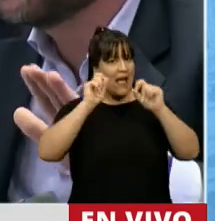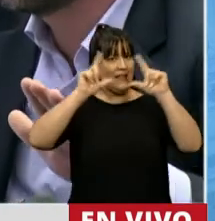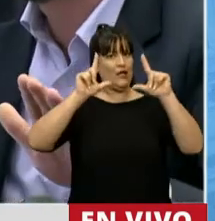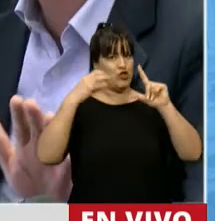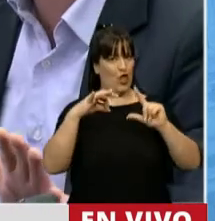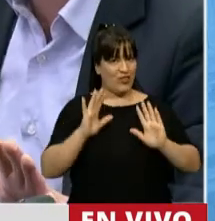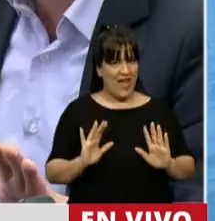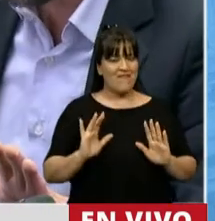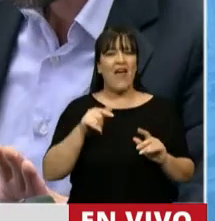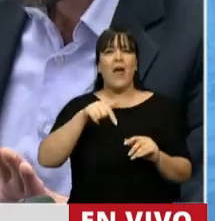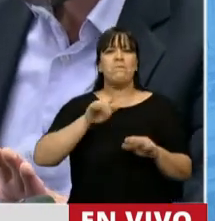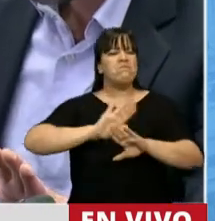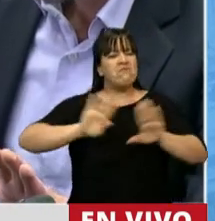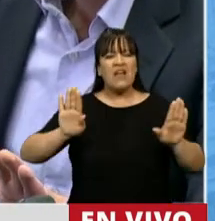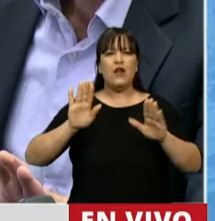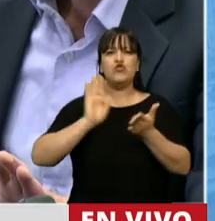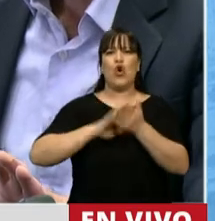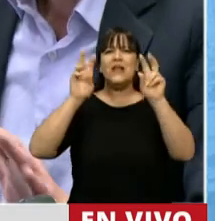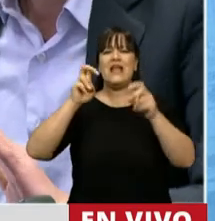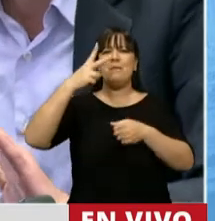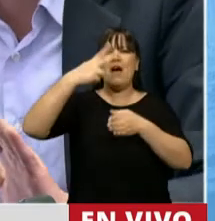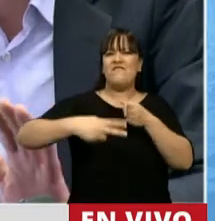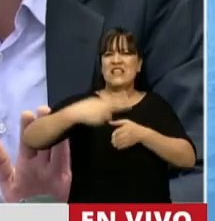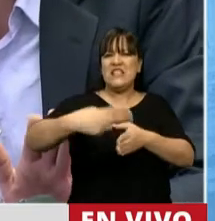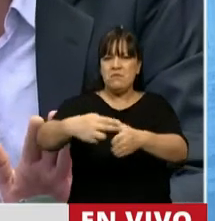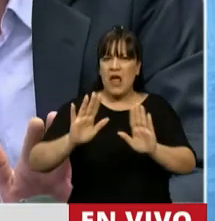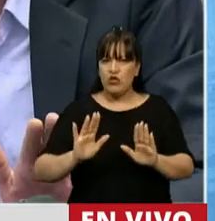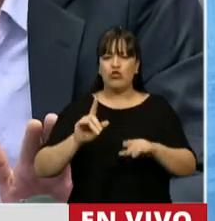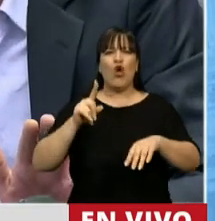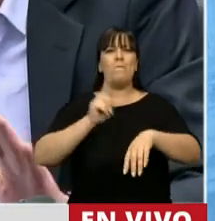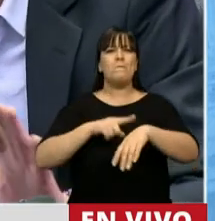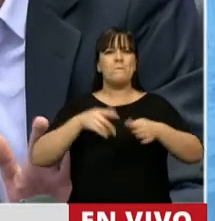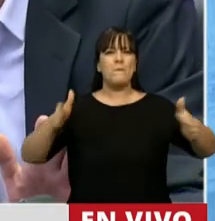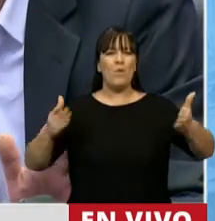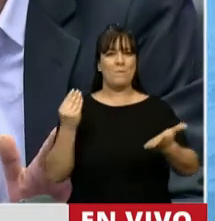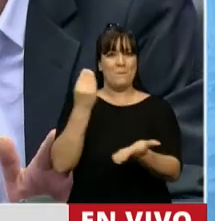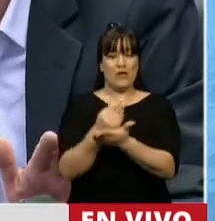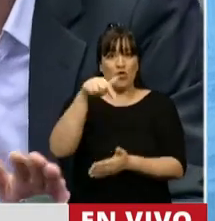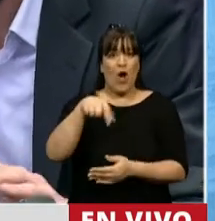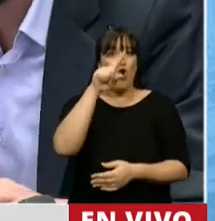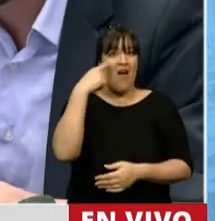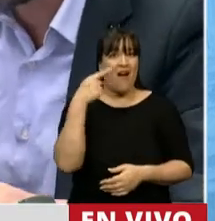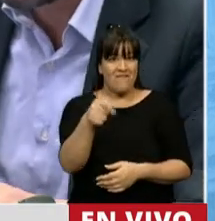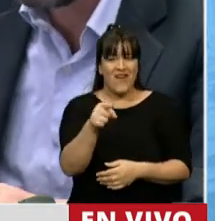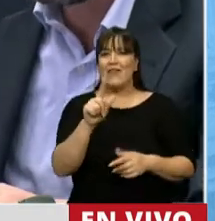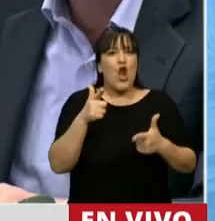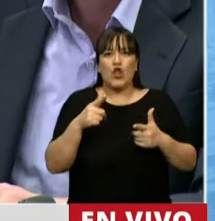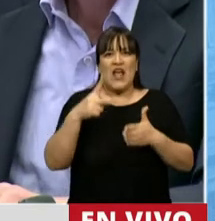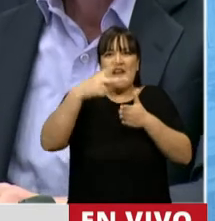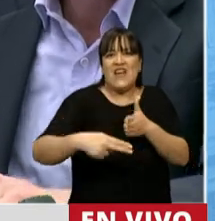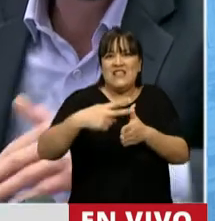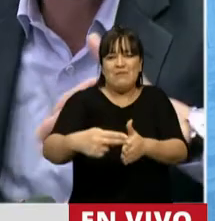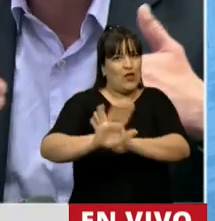despeja todo tipo de vencimiento durante el mandato del actual presidente Alberto